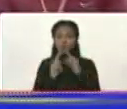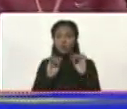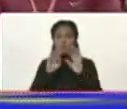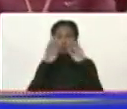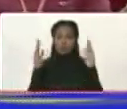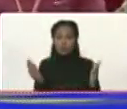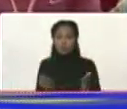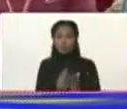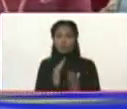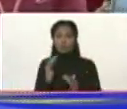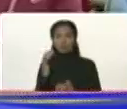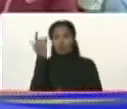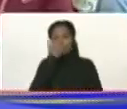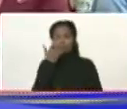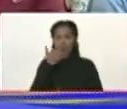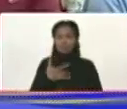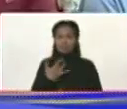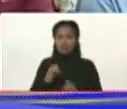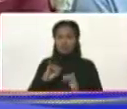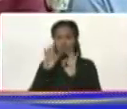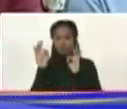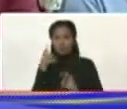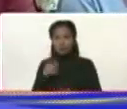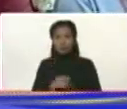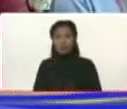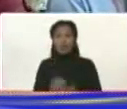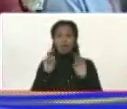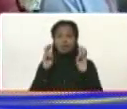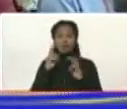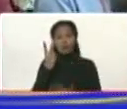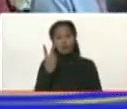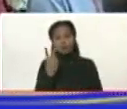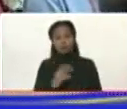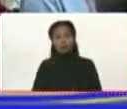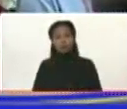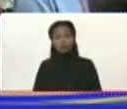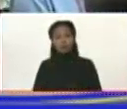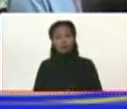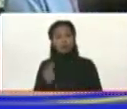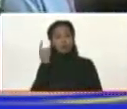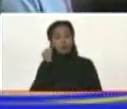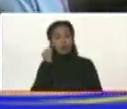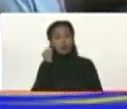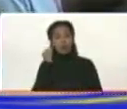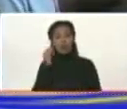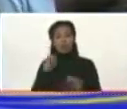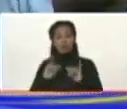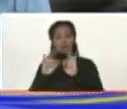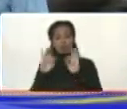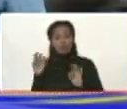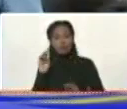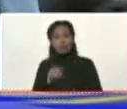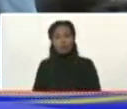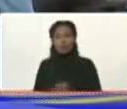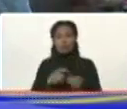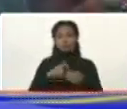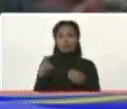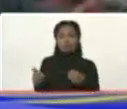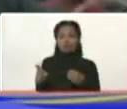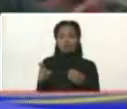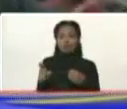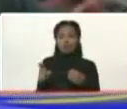mundial afrodescendiente en ese sentido. El tema 2 fue las mujeres afrodescendientes, la descolonización